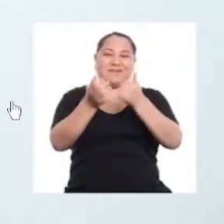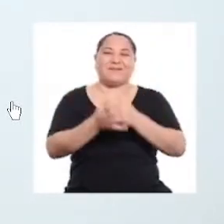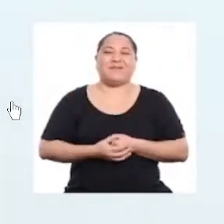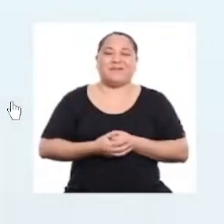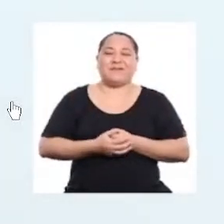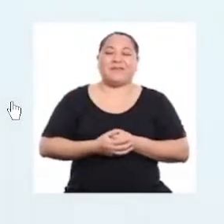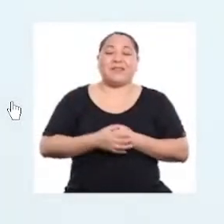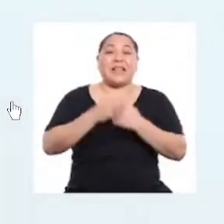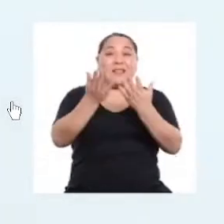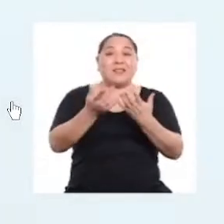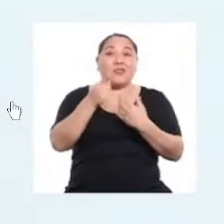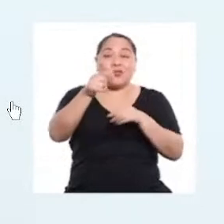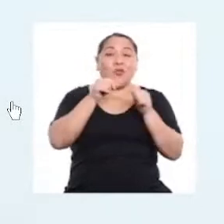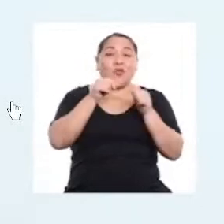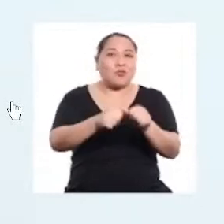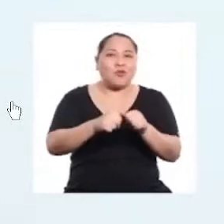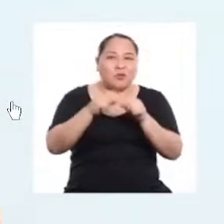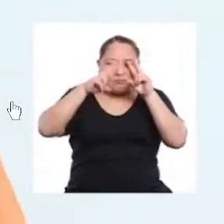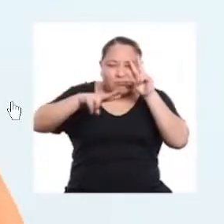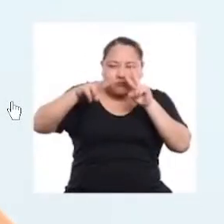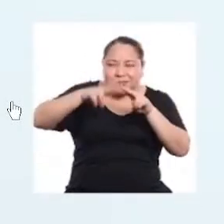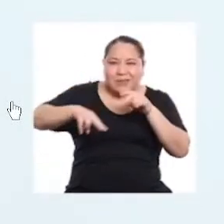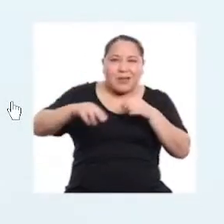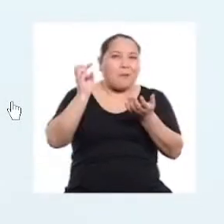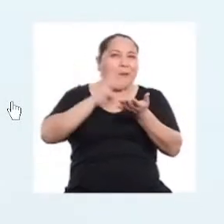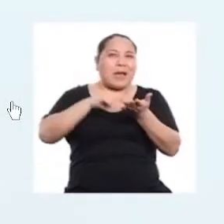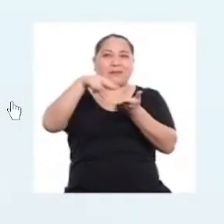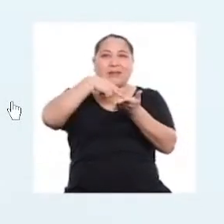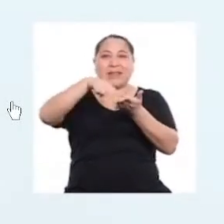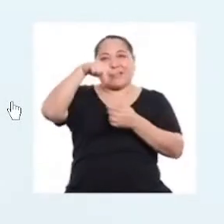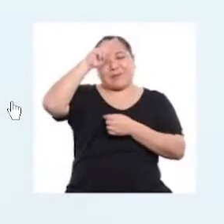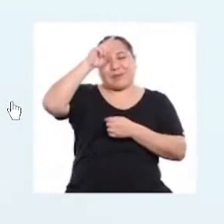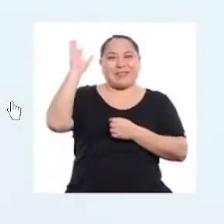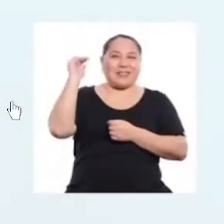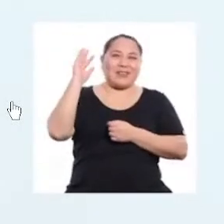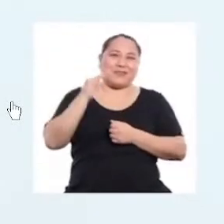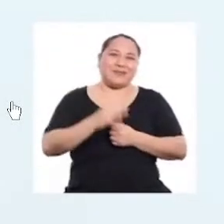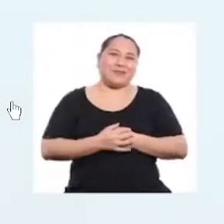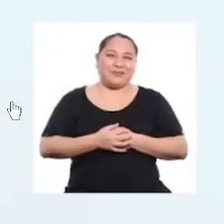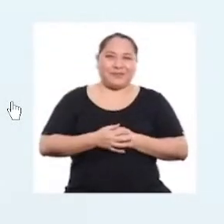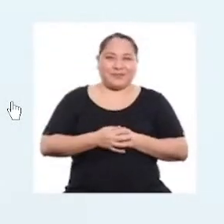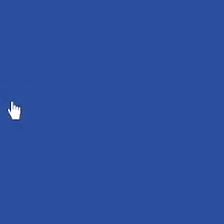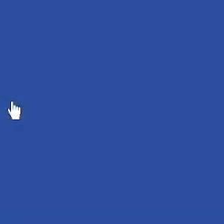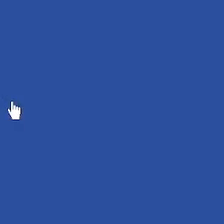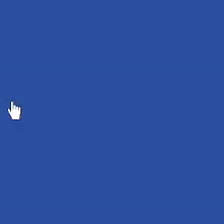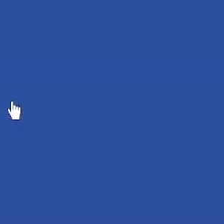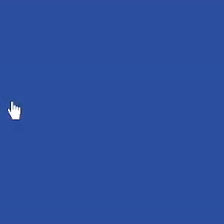¡Muy bien! Te invito a que sigas explorando más danzas de nuestro Perú. ¡Hasta pronto!